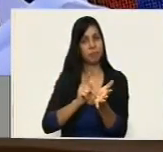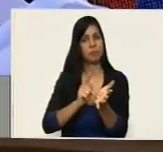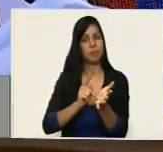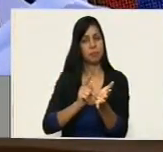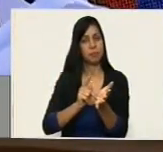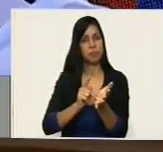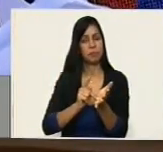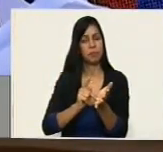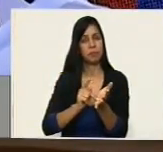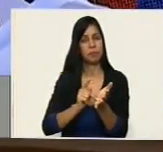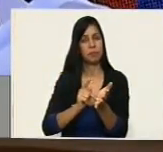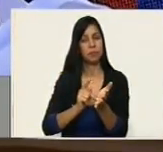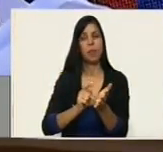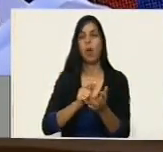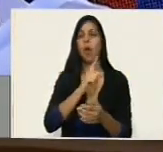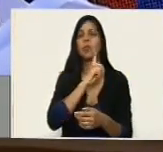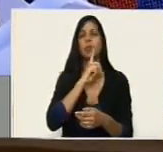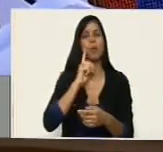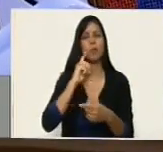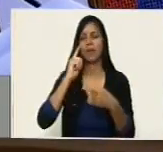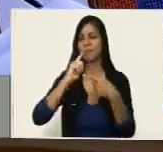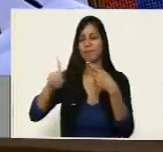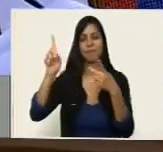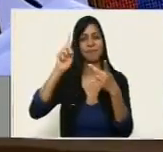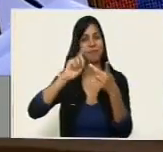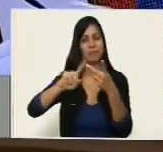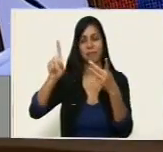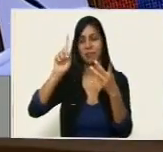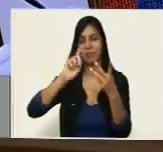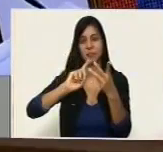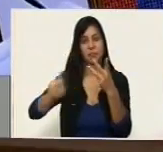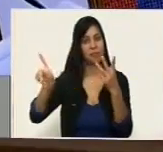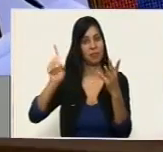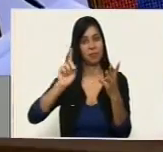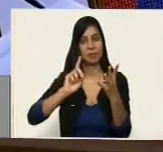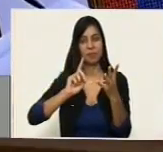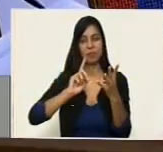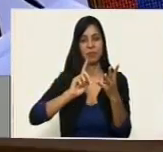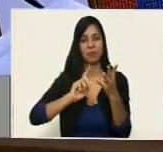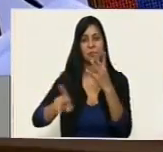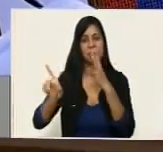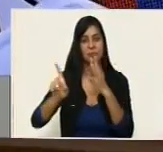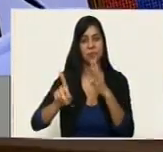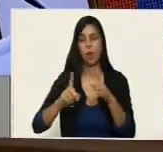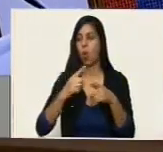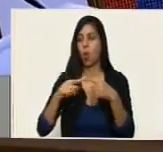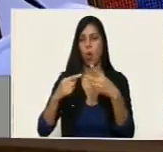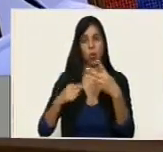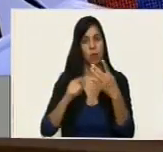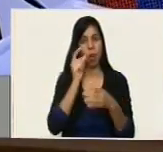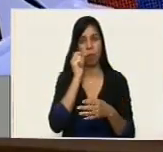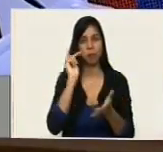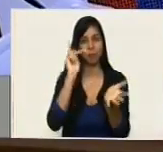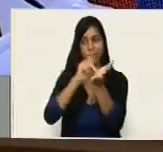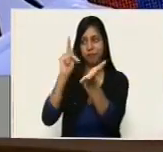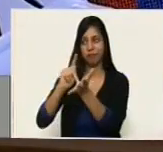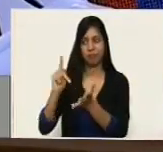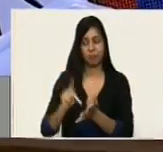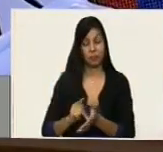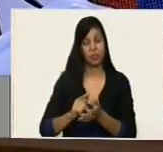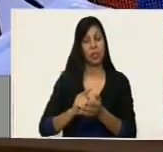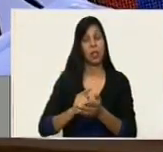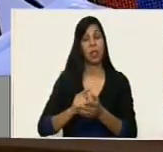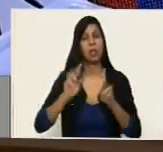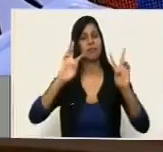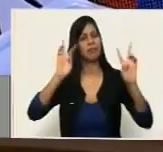de Jánica Juan, Luis Romero, Emilio Vizcaíno, Mara Acedo, Jesús Chucho Rondón, entre otros. A continuación, se informó que el objeto